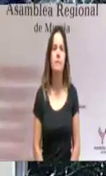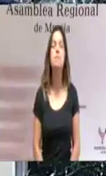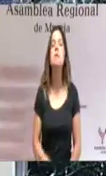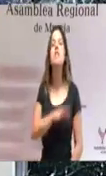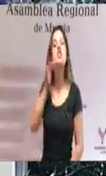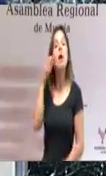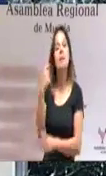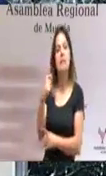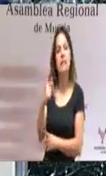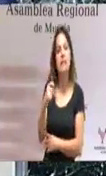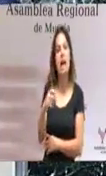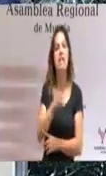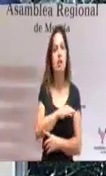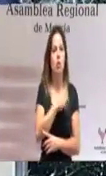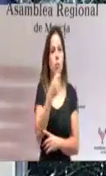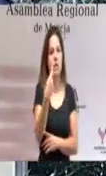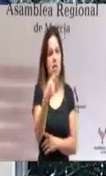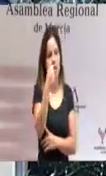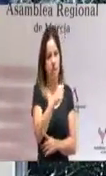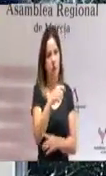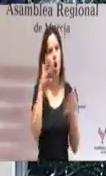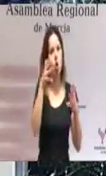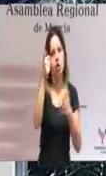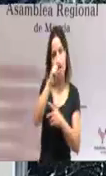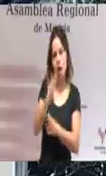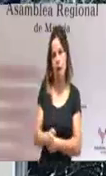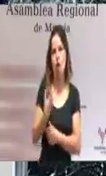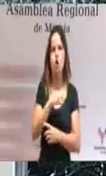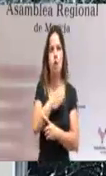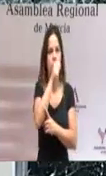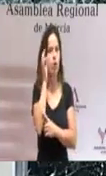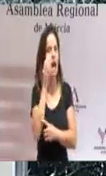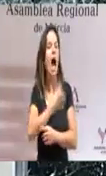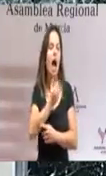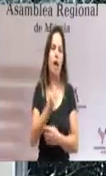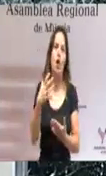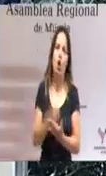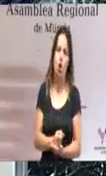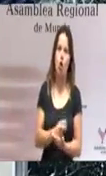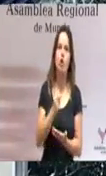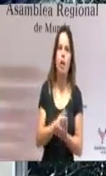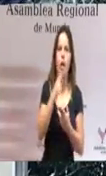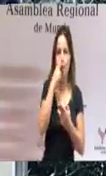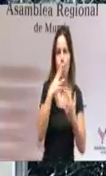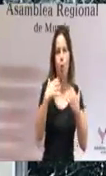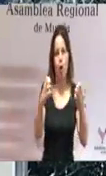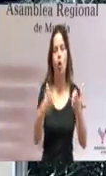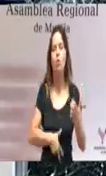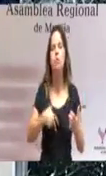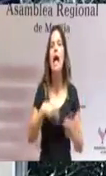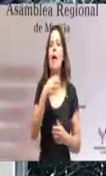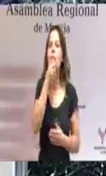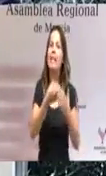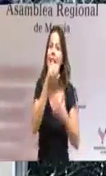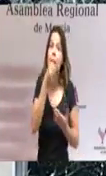Presidenta, señor presidente, consejeros, señorías, alcaldes otra vez, público en general, buenas tardes. Bueno,